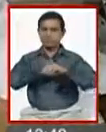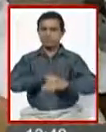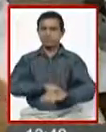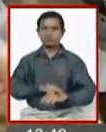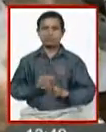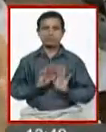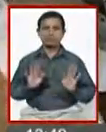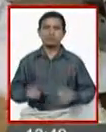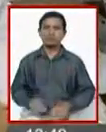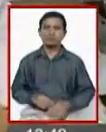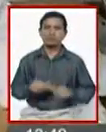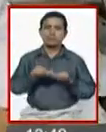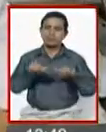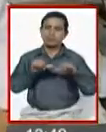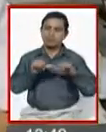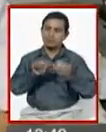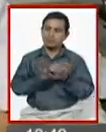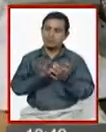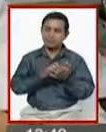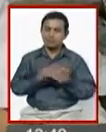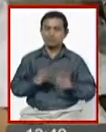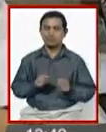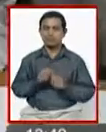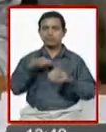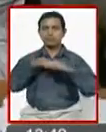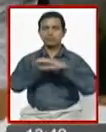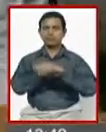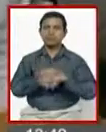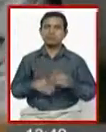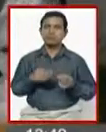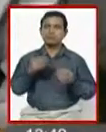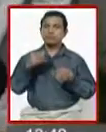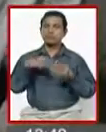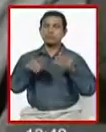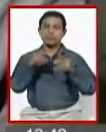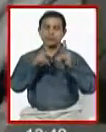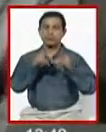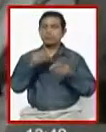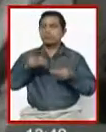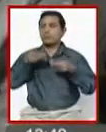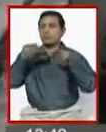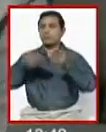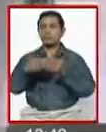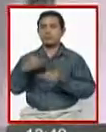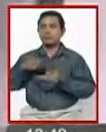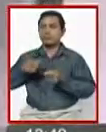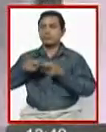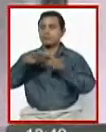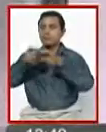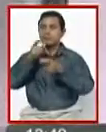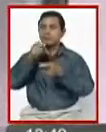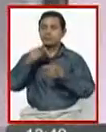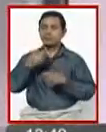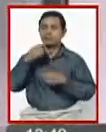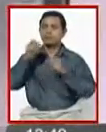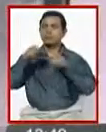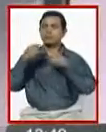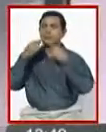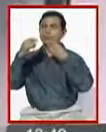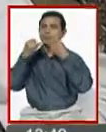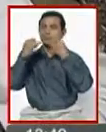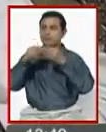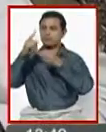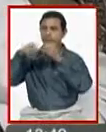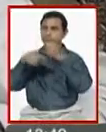su forma de ser, en la seguridad con la que ella entra a las joyerías. Los afectados ofrecieron recompensa a quienes puedan proporcionar información sobre